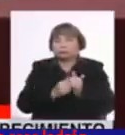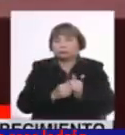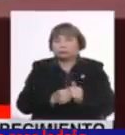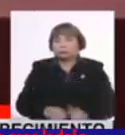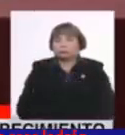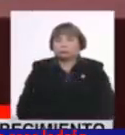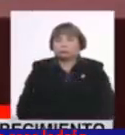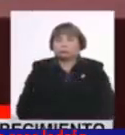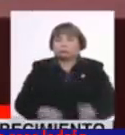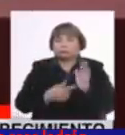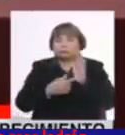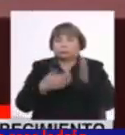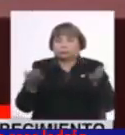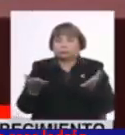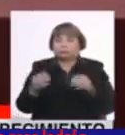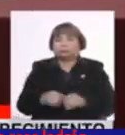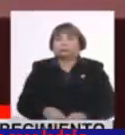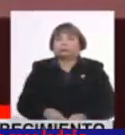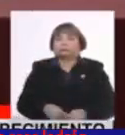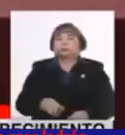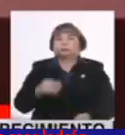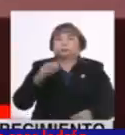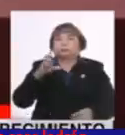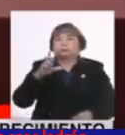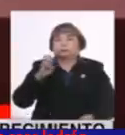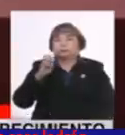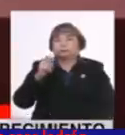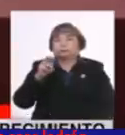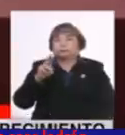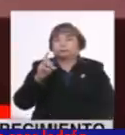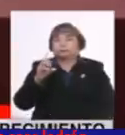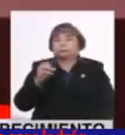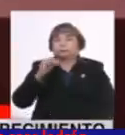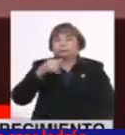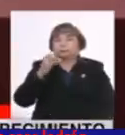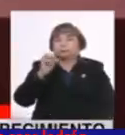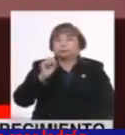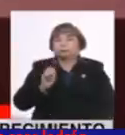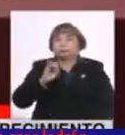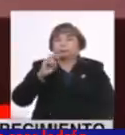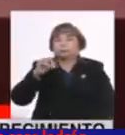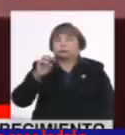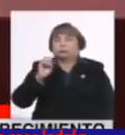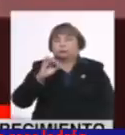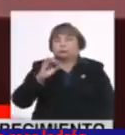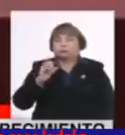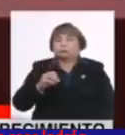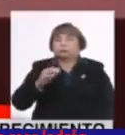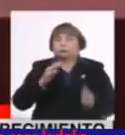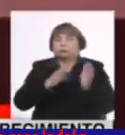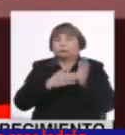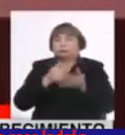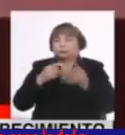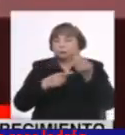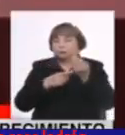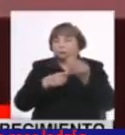preguntando cuánto daño quien psicológico se encuentra en esta sala es el letrado José Dionisio Kesnay, ustedes son conocedores, defensa